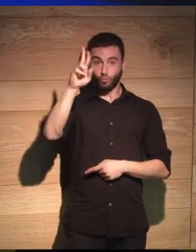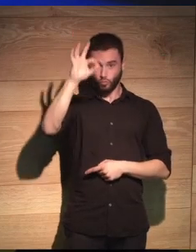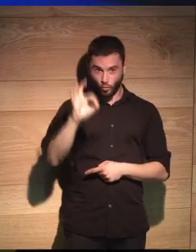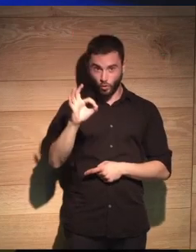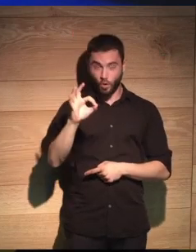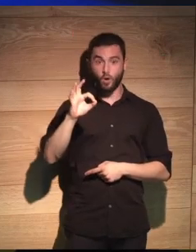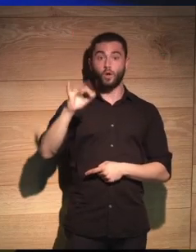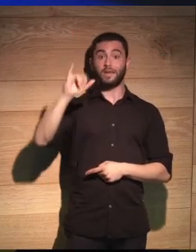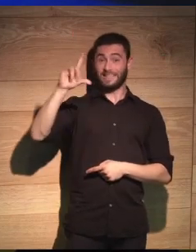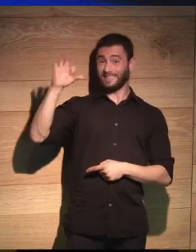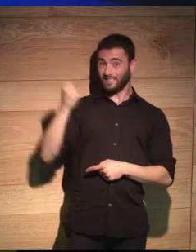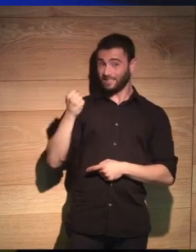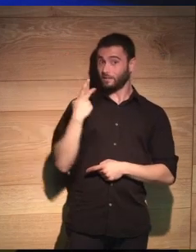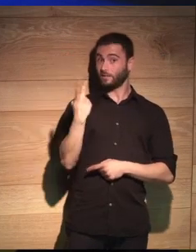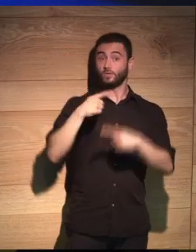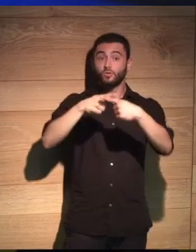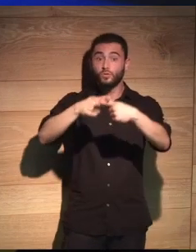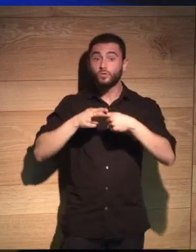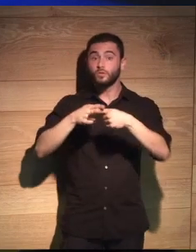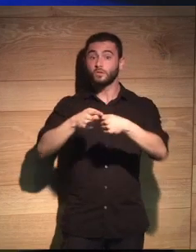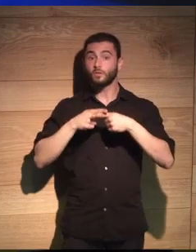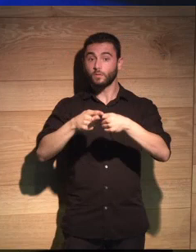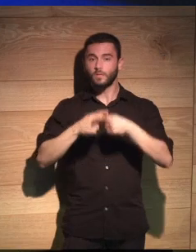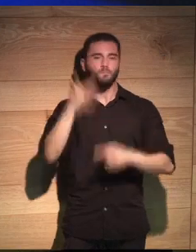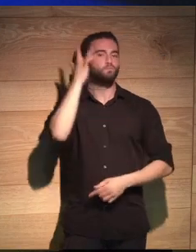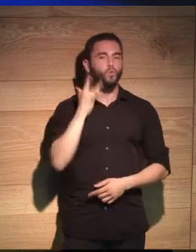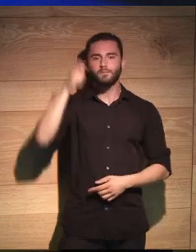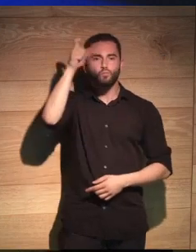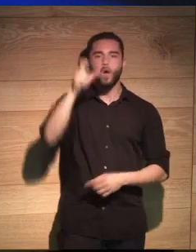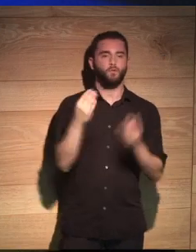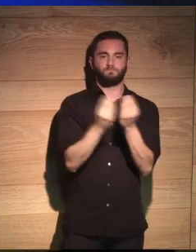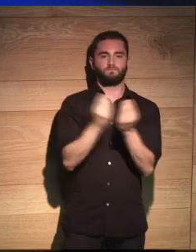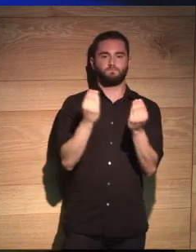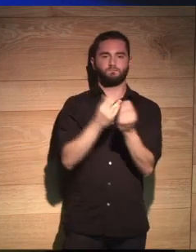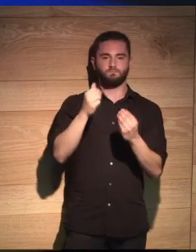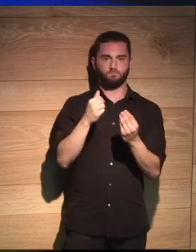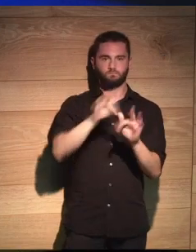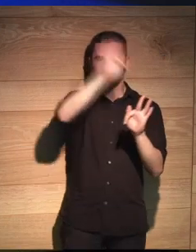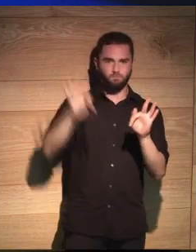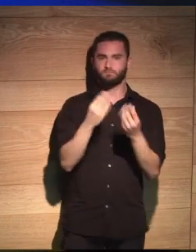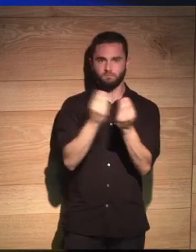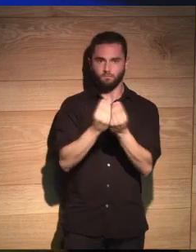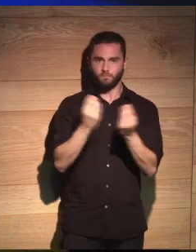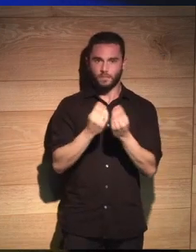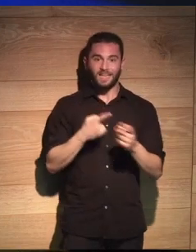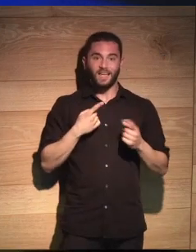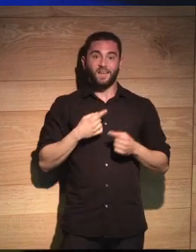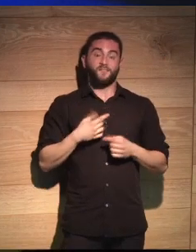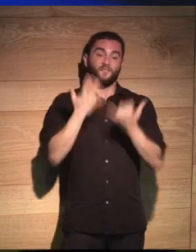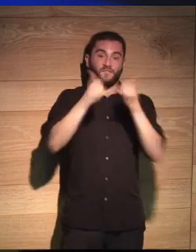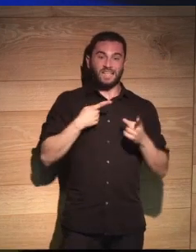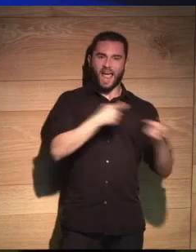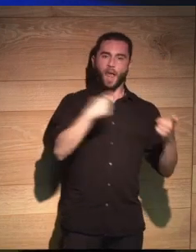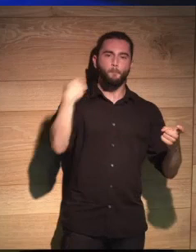una especie de pureza, de querer estar con el pueblo, de no perderse digamos, la fiesta de la guerra, que